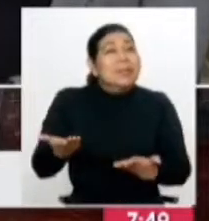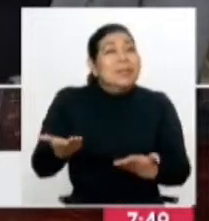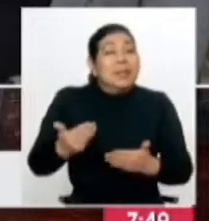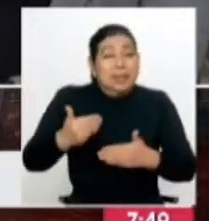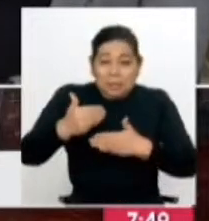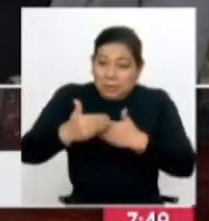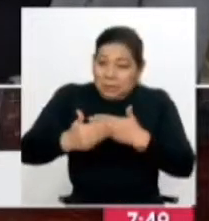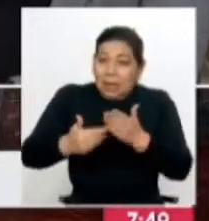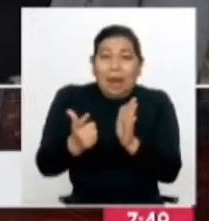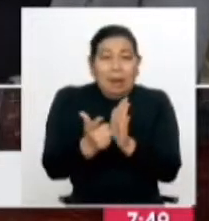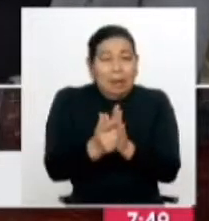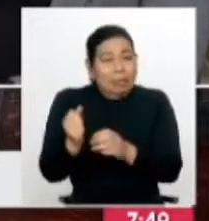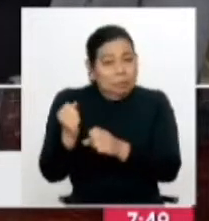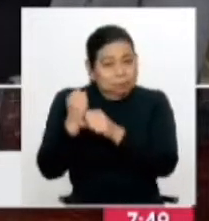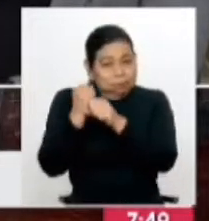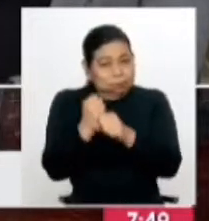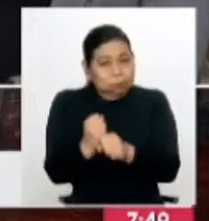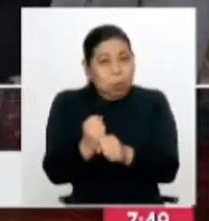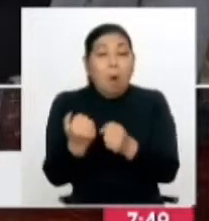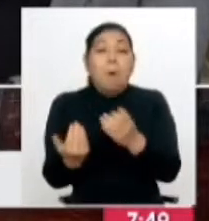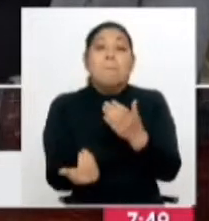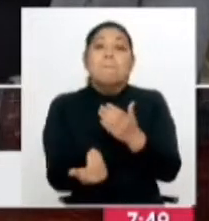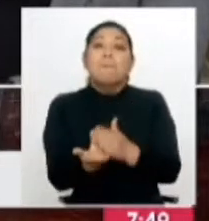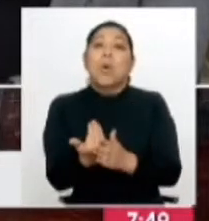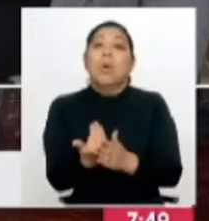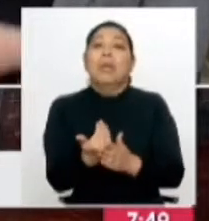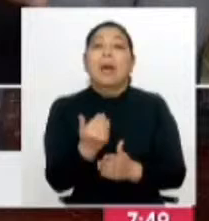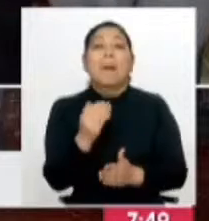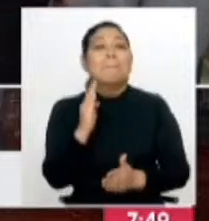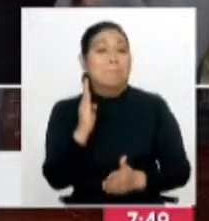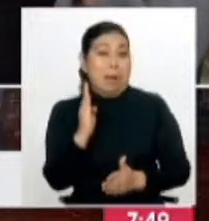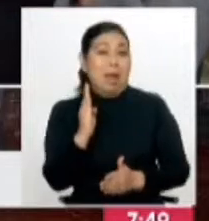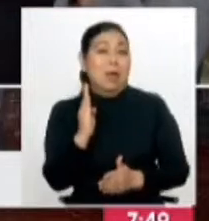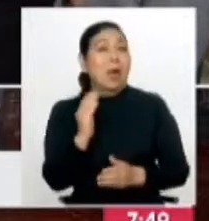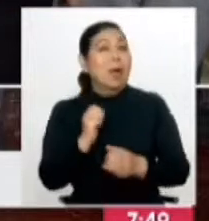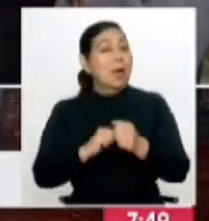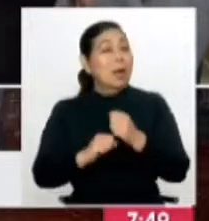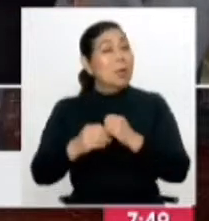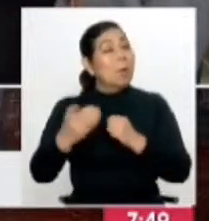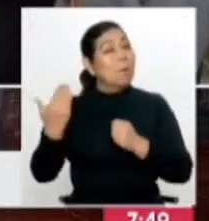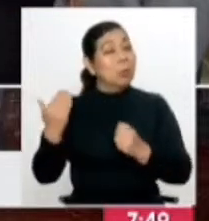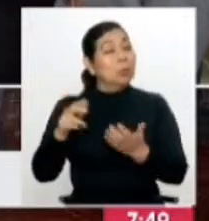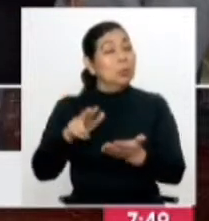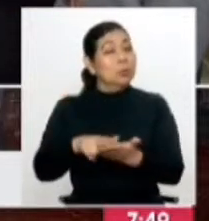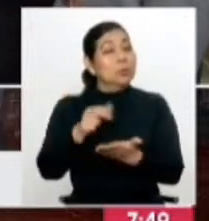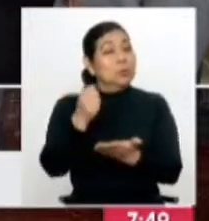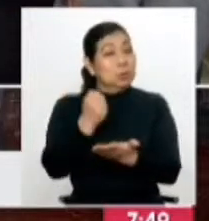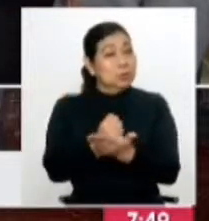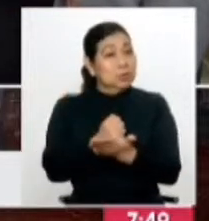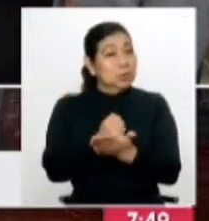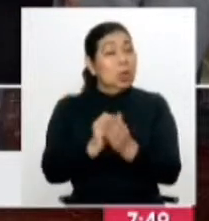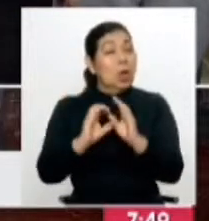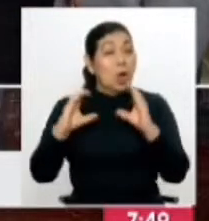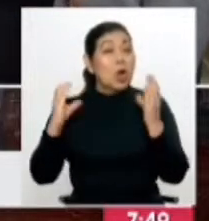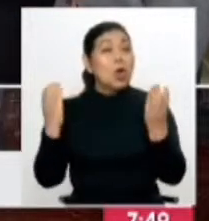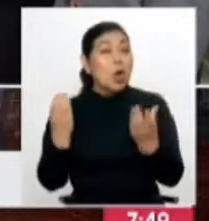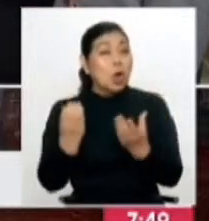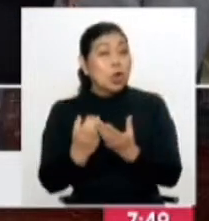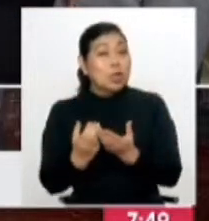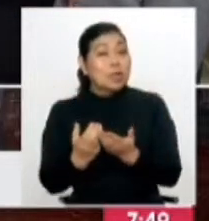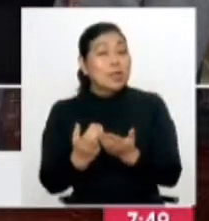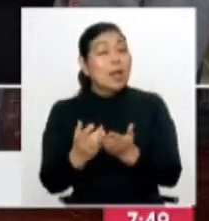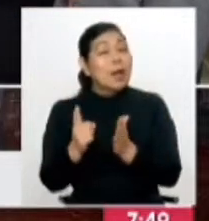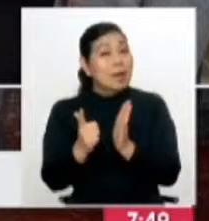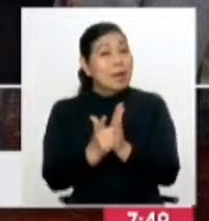es seguir con la Ley de Fortalecimiento y de Modernidad del Banco, que inició el año pasado, que se aprobó el año pasado en el Congreso, la Ley